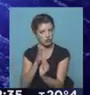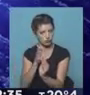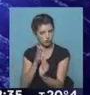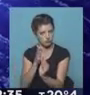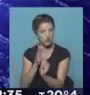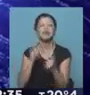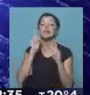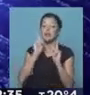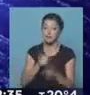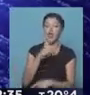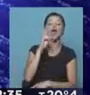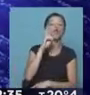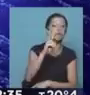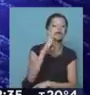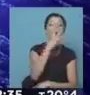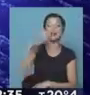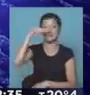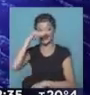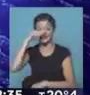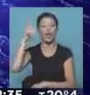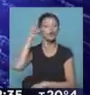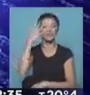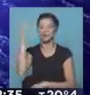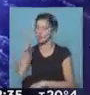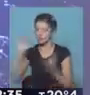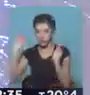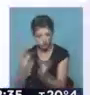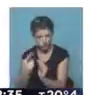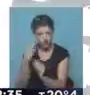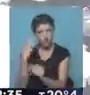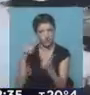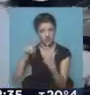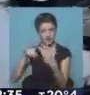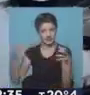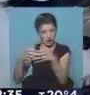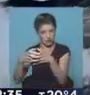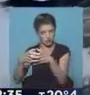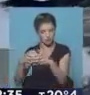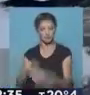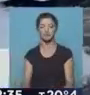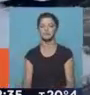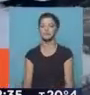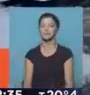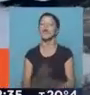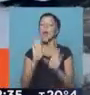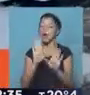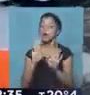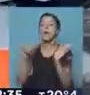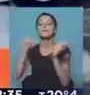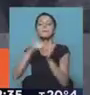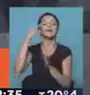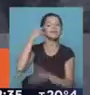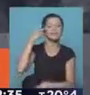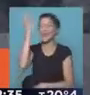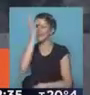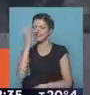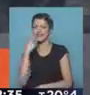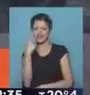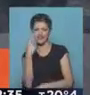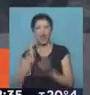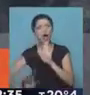un 85% en 2047. Tanto China como la India defienden que